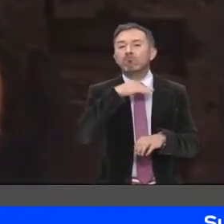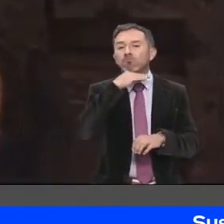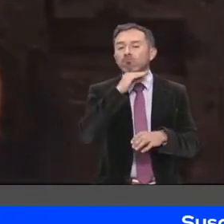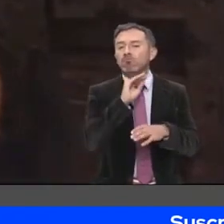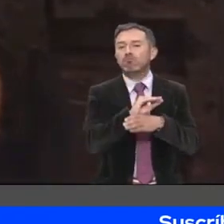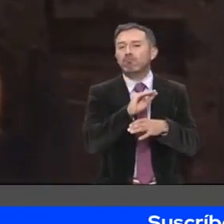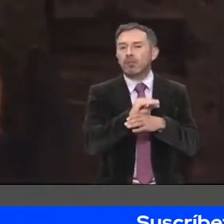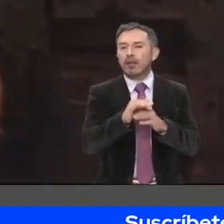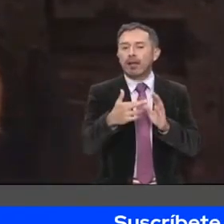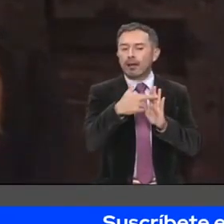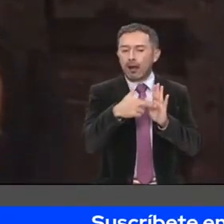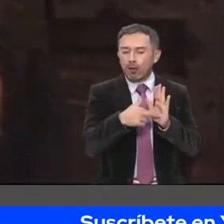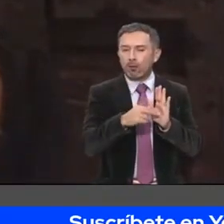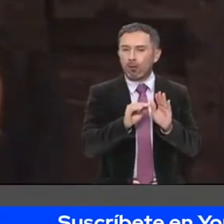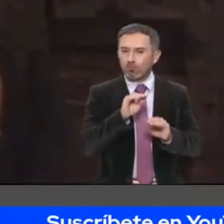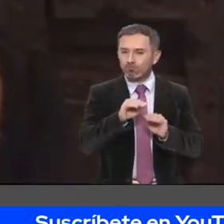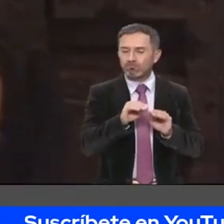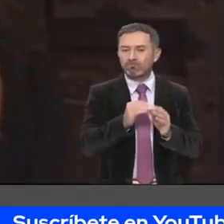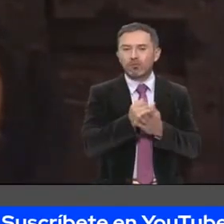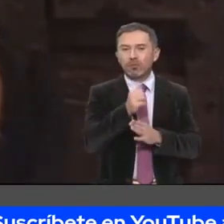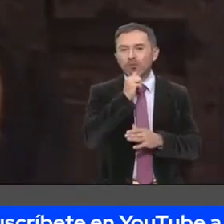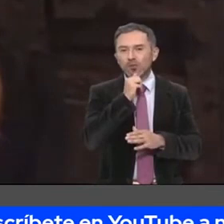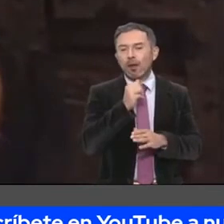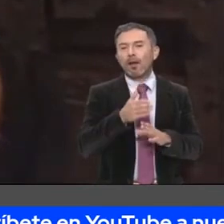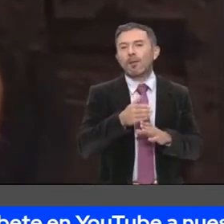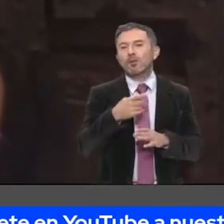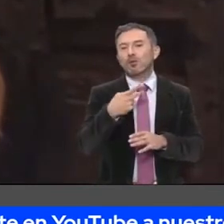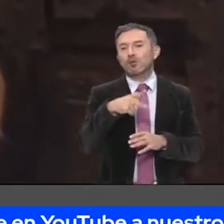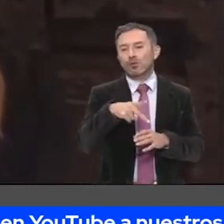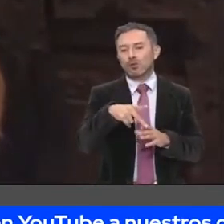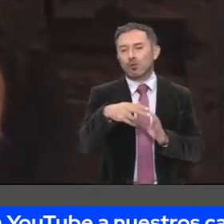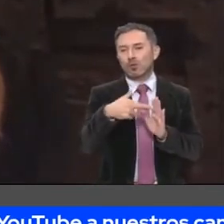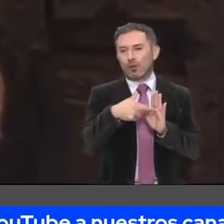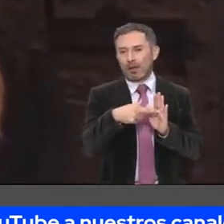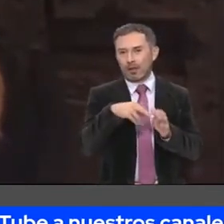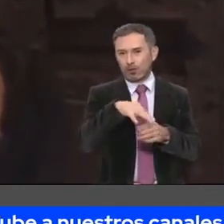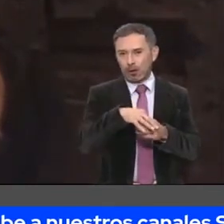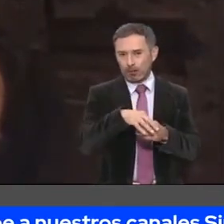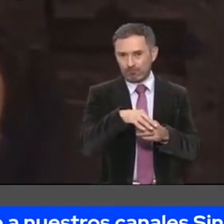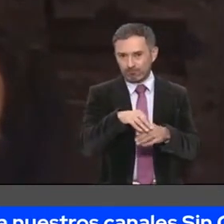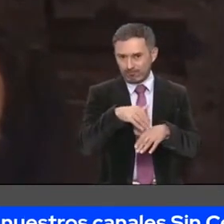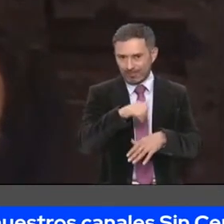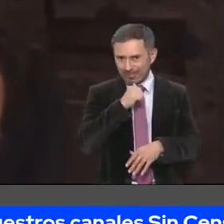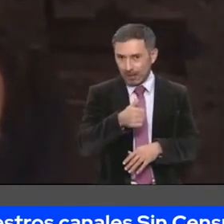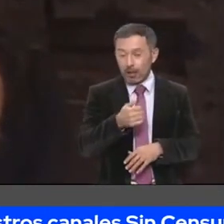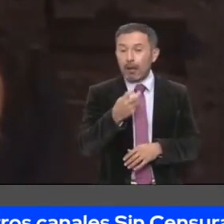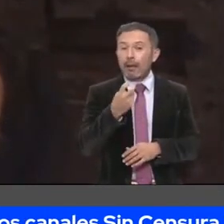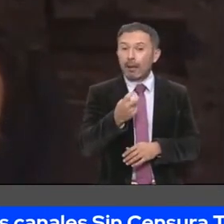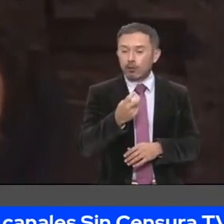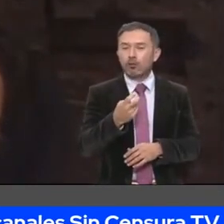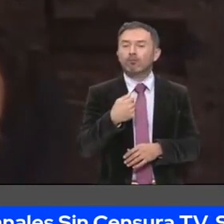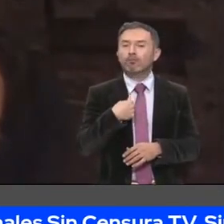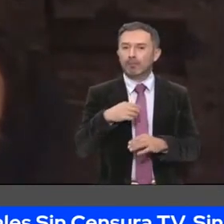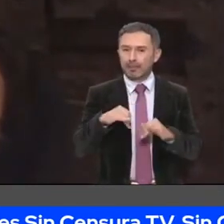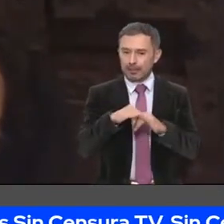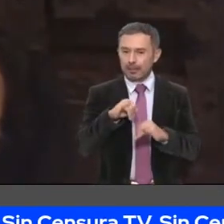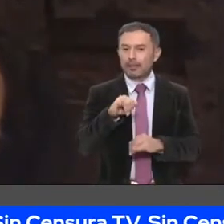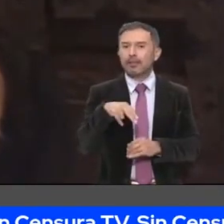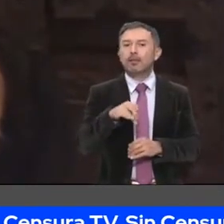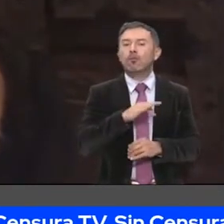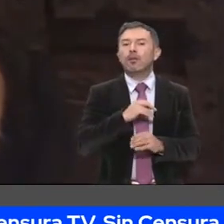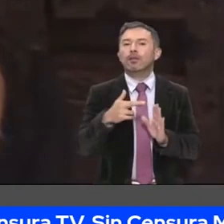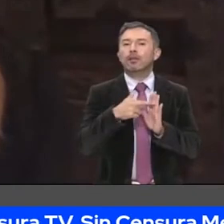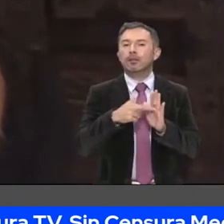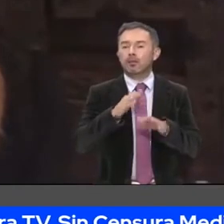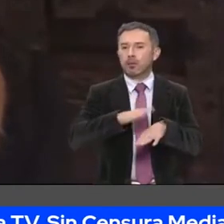no se realice, Vicente, la revocación del mandato. Así es, vamos nuevamente a la transmisión en vivo y en directo. La consejera